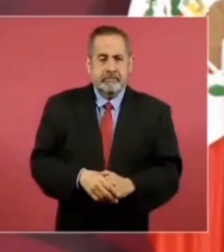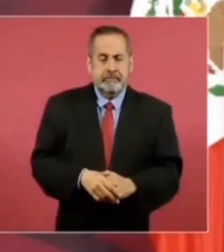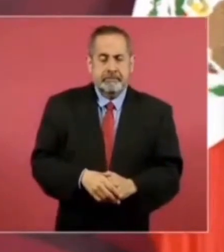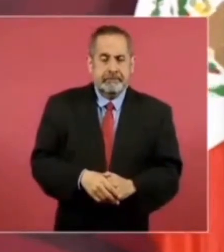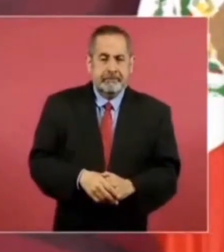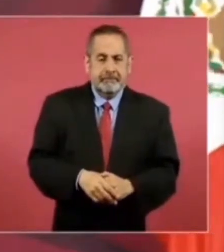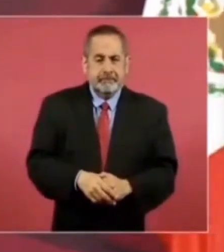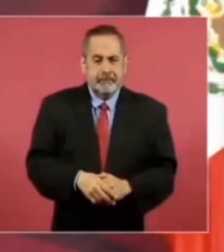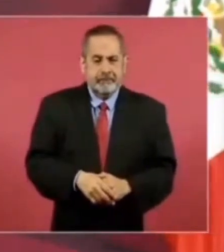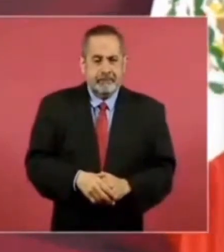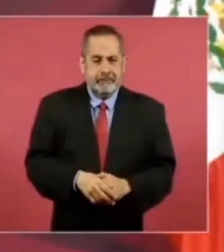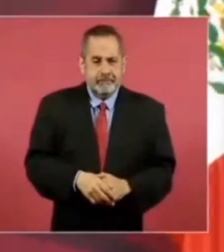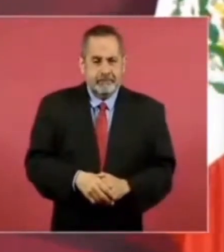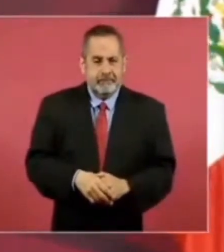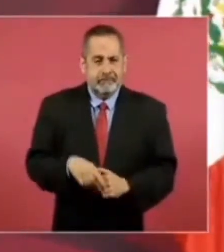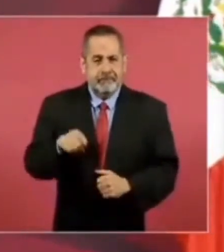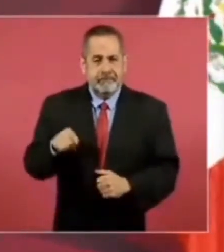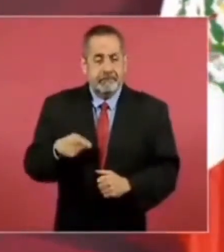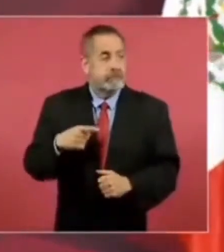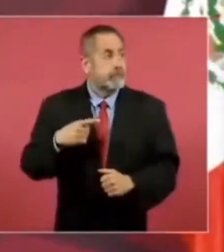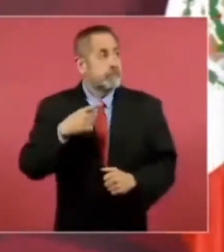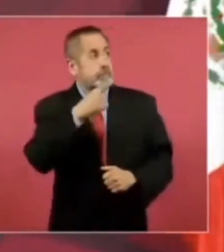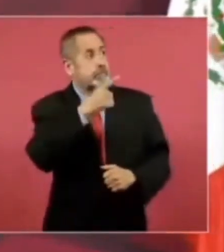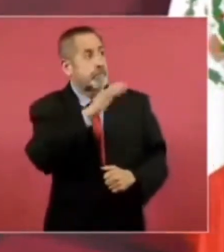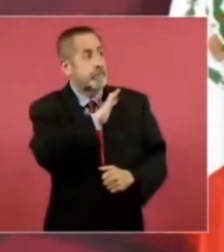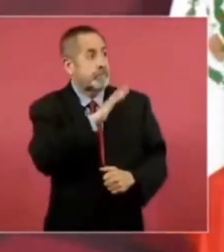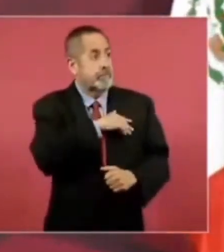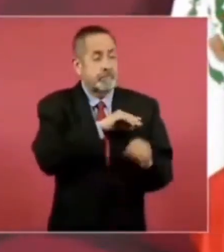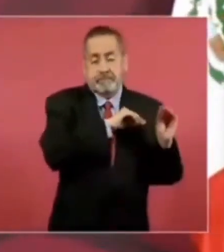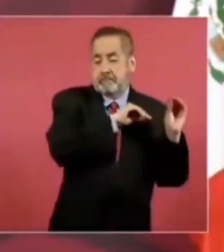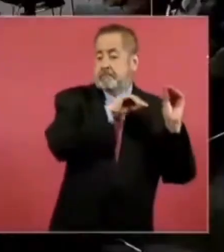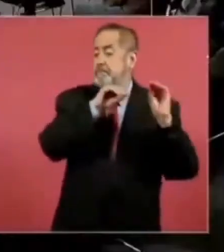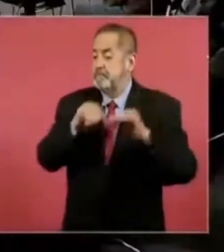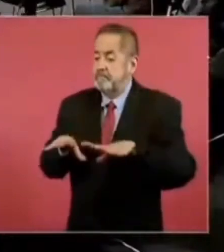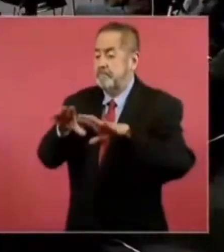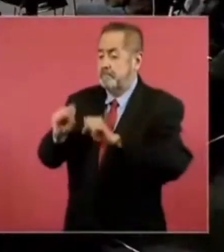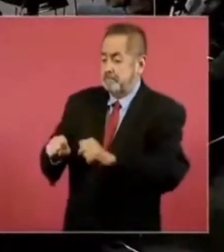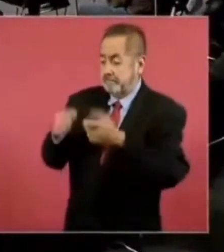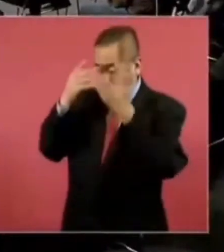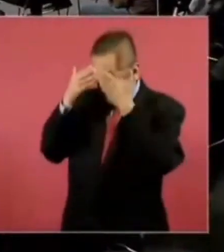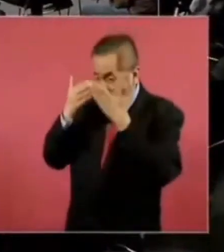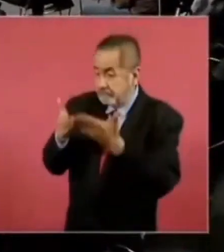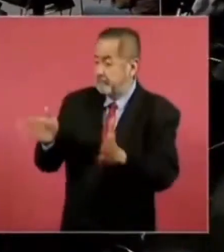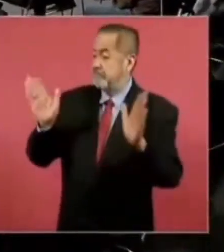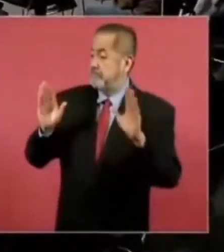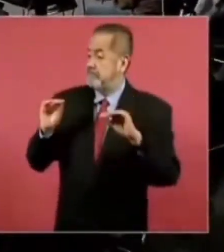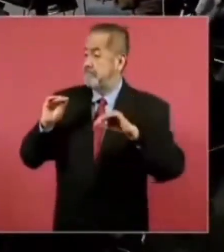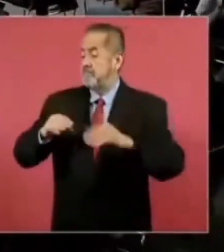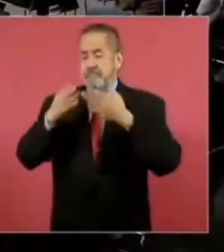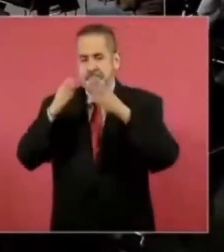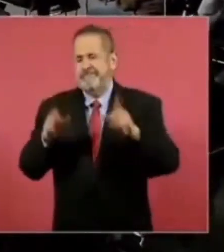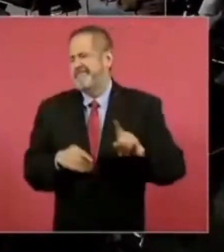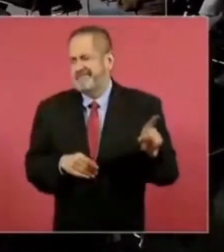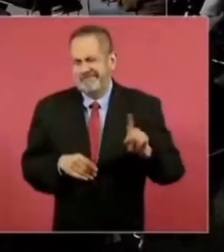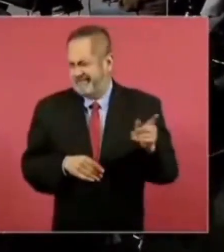No nos trajeron la civilización como nos han hecho